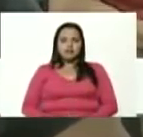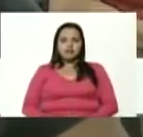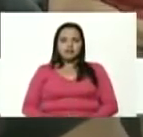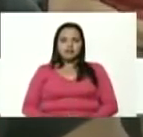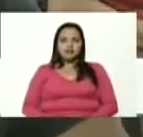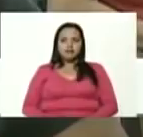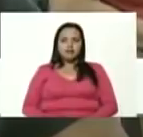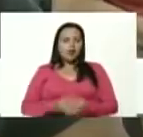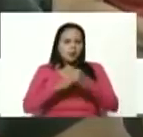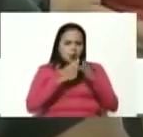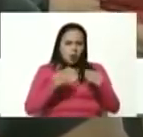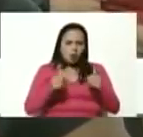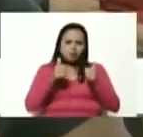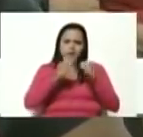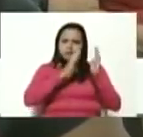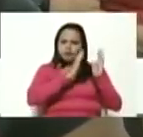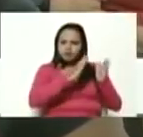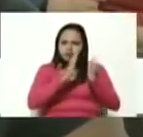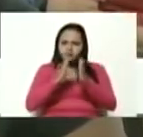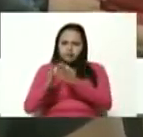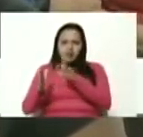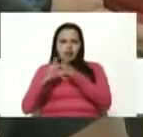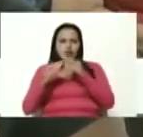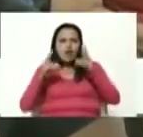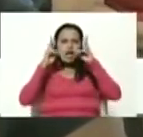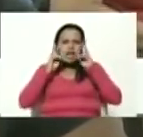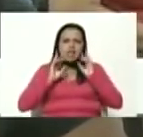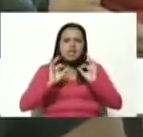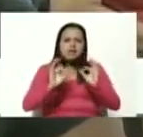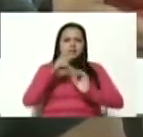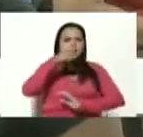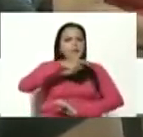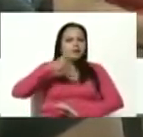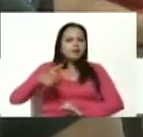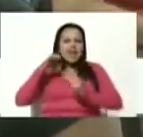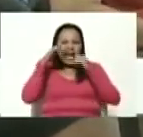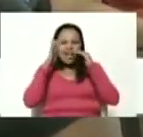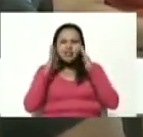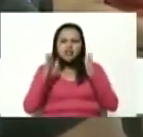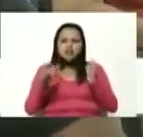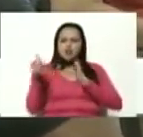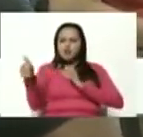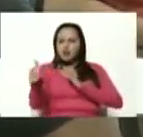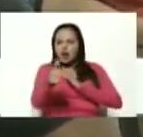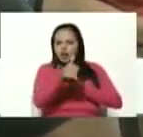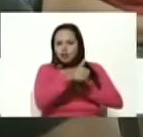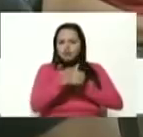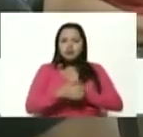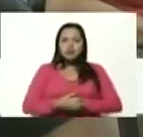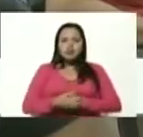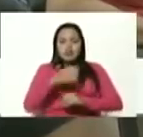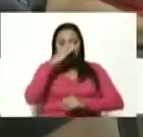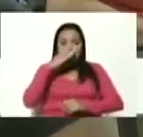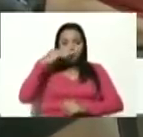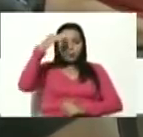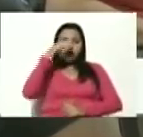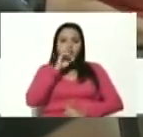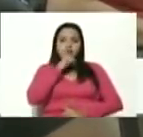Todo muy bien organizado, todo limpiecito, las personas atendiendo a cada una de los adultos